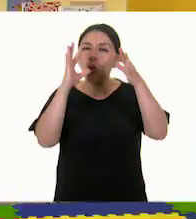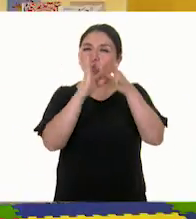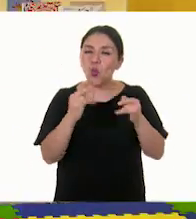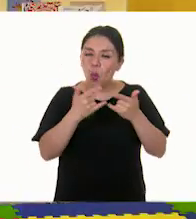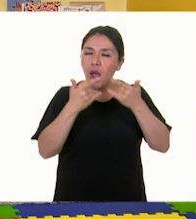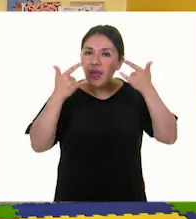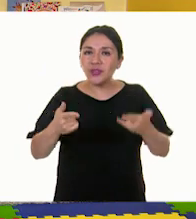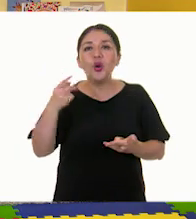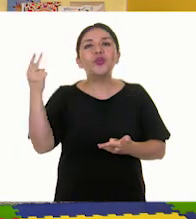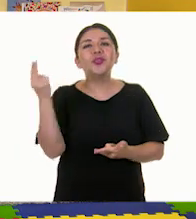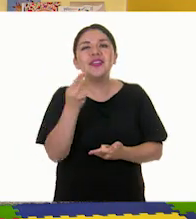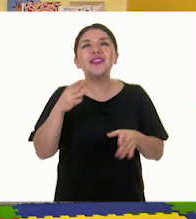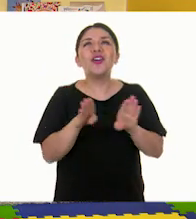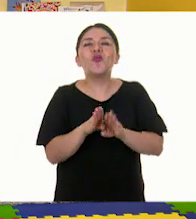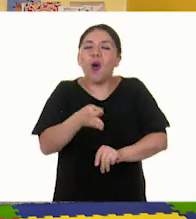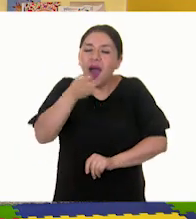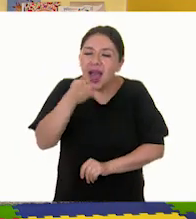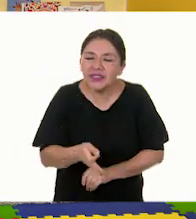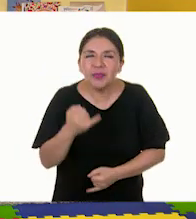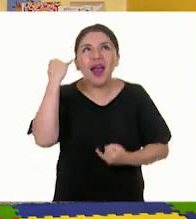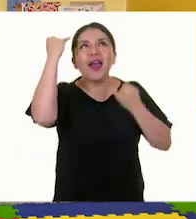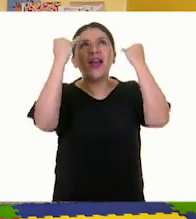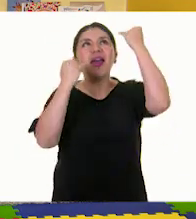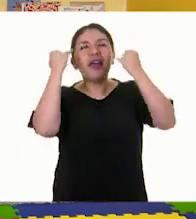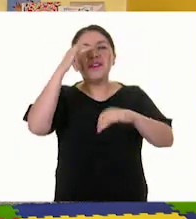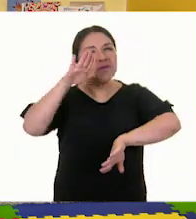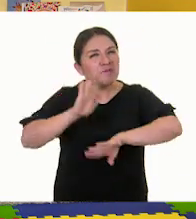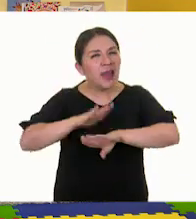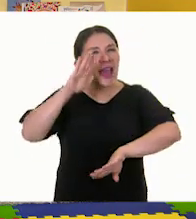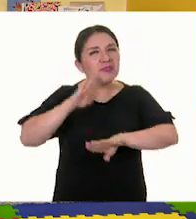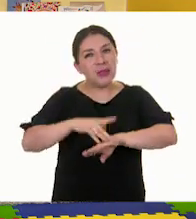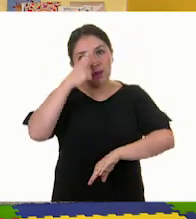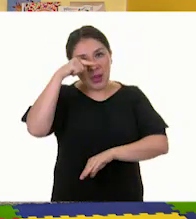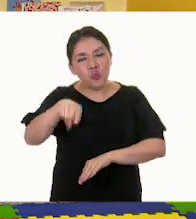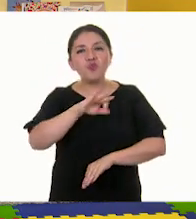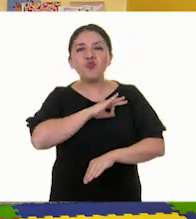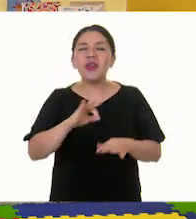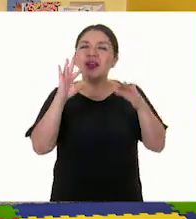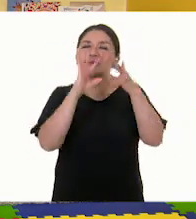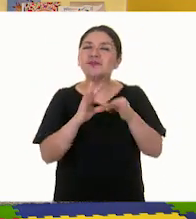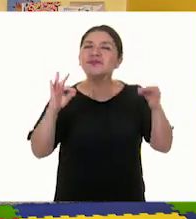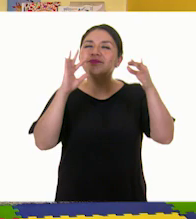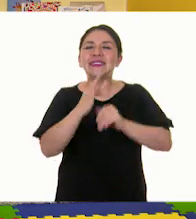se requiere disposición, creatividad e imaginación para